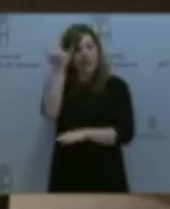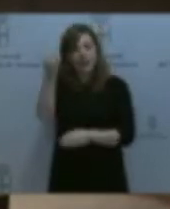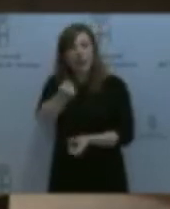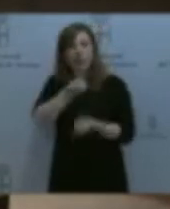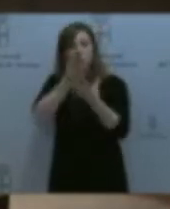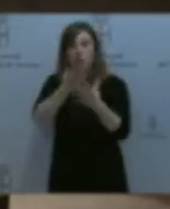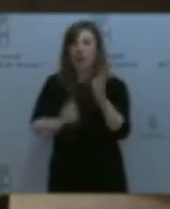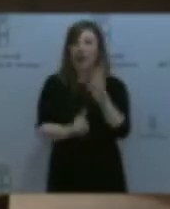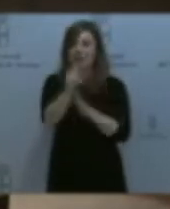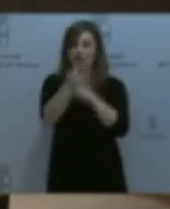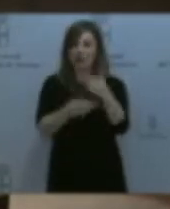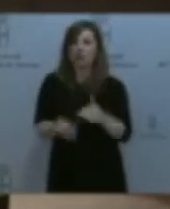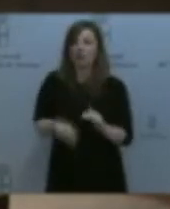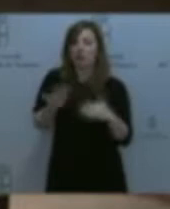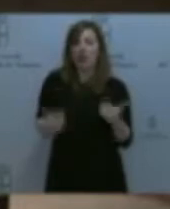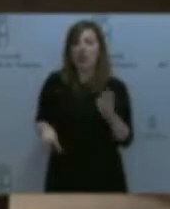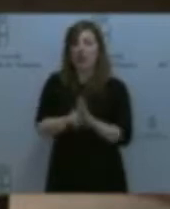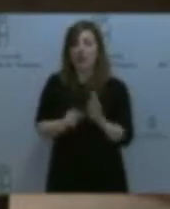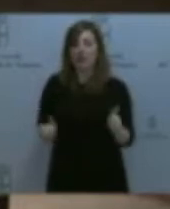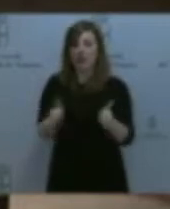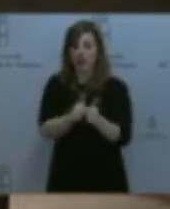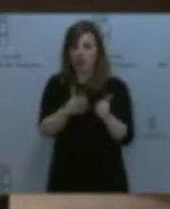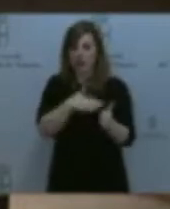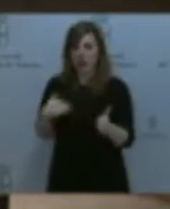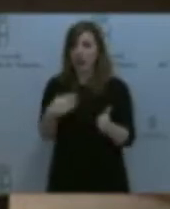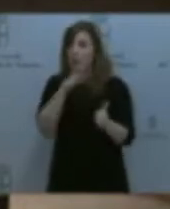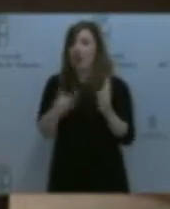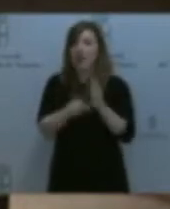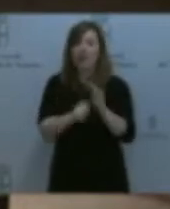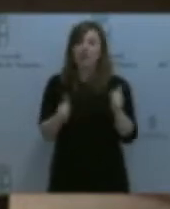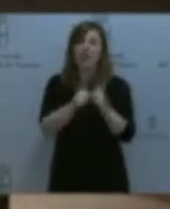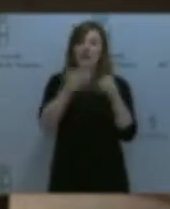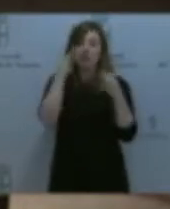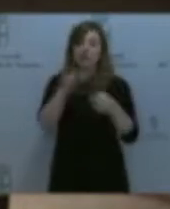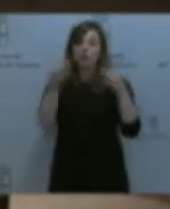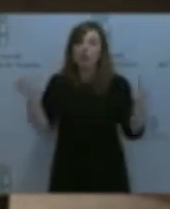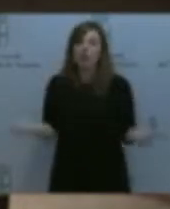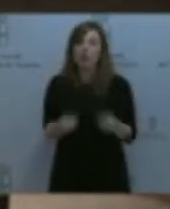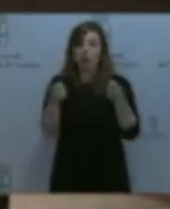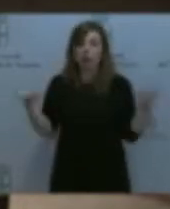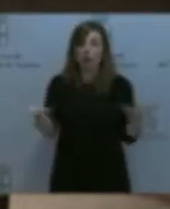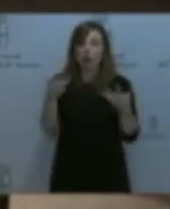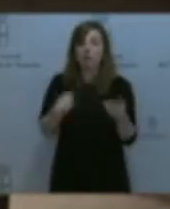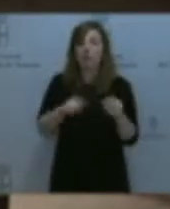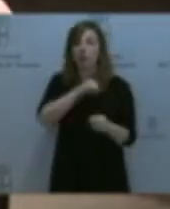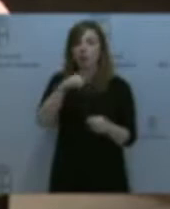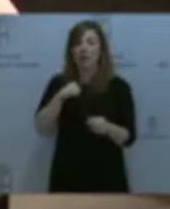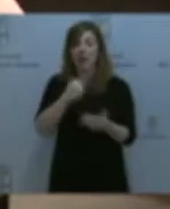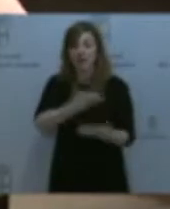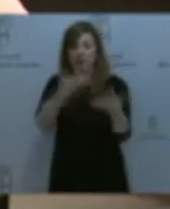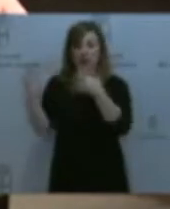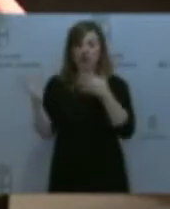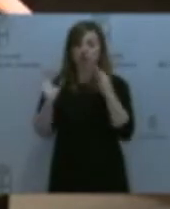avance importante, como era la ley de la dependencia, ¿no? Ley de la dependencia que en el fondo era de promoción de la autonomía hace 10 años. Pero antes incluso de que pudiese